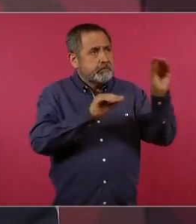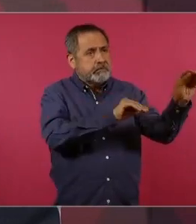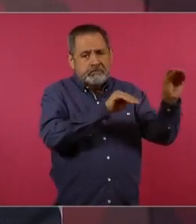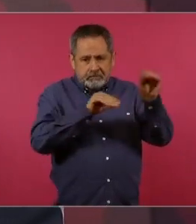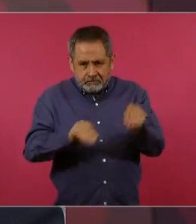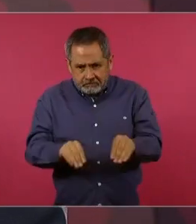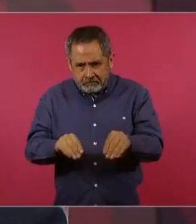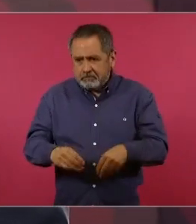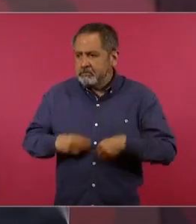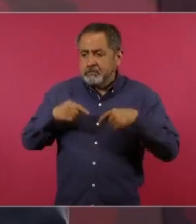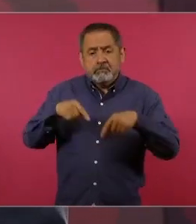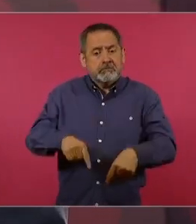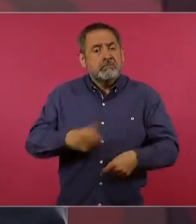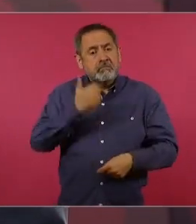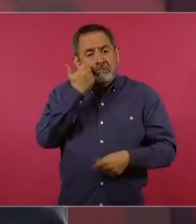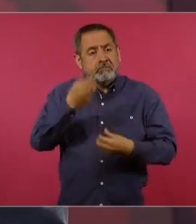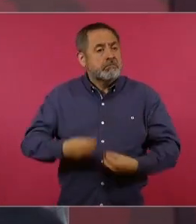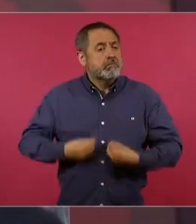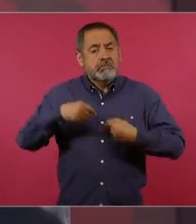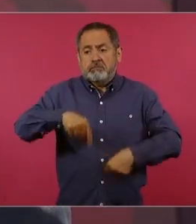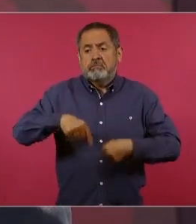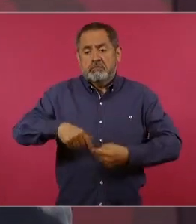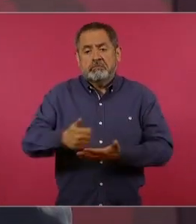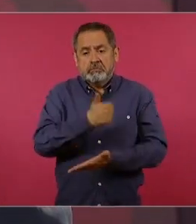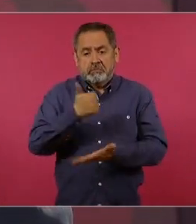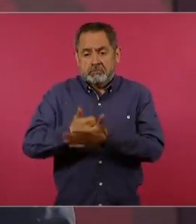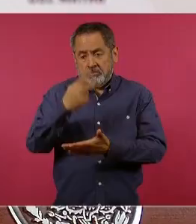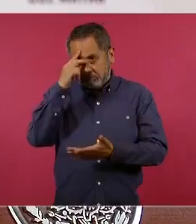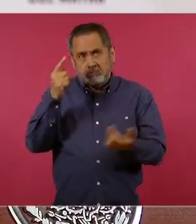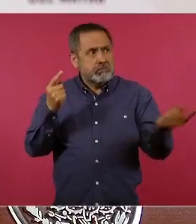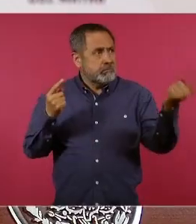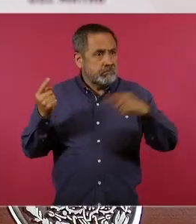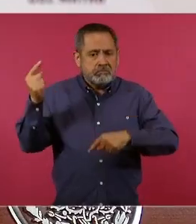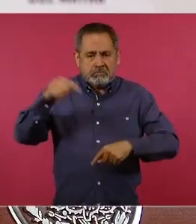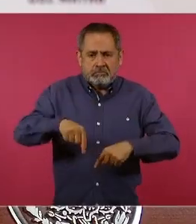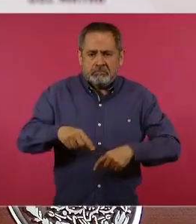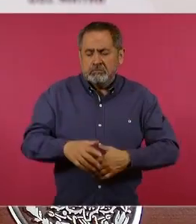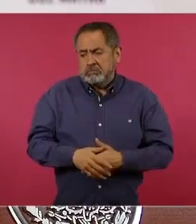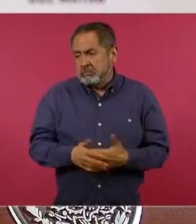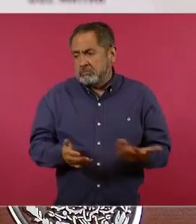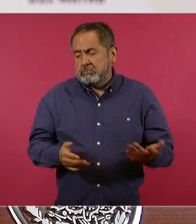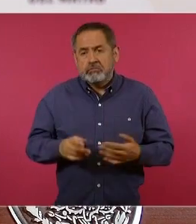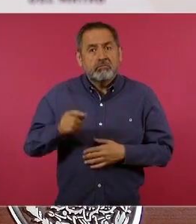vivir a la Ciudad de México. Es de las ciudades